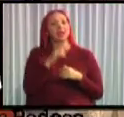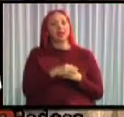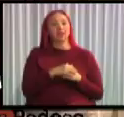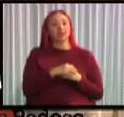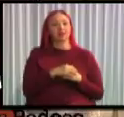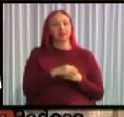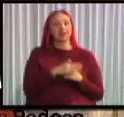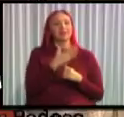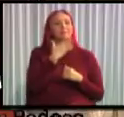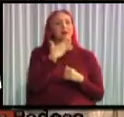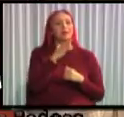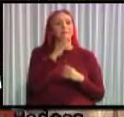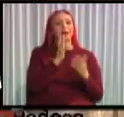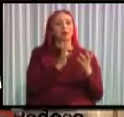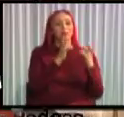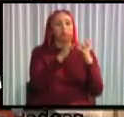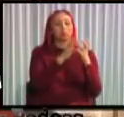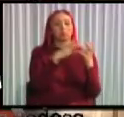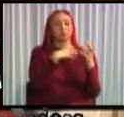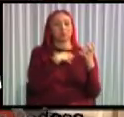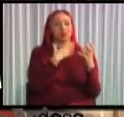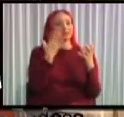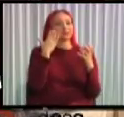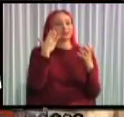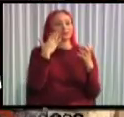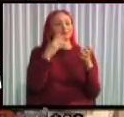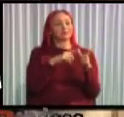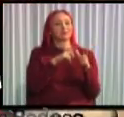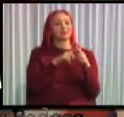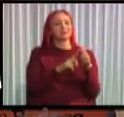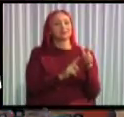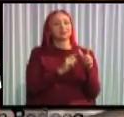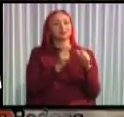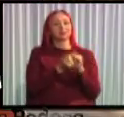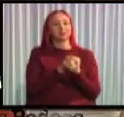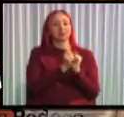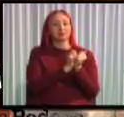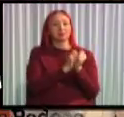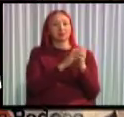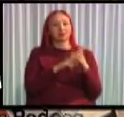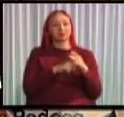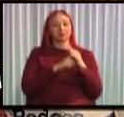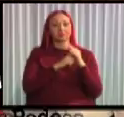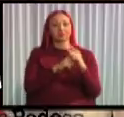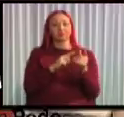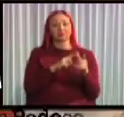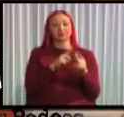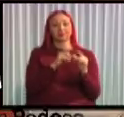El más malo. El dueño del balón era el que menos sabía jugar. Sí, y cuando se cabreaba, agarraba la bola y nos dejaba a